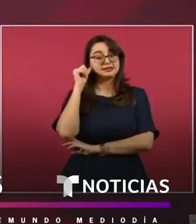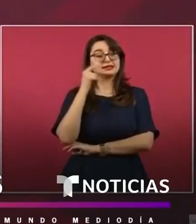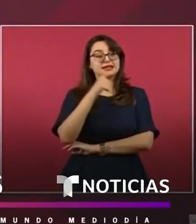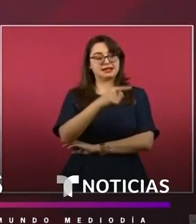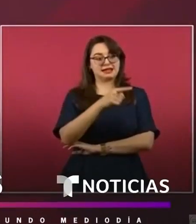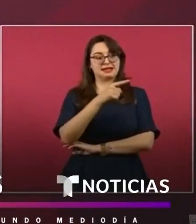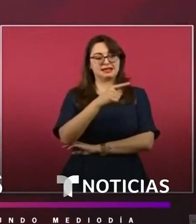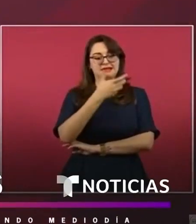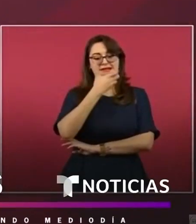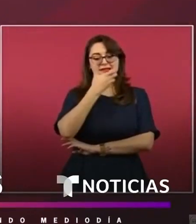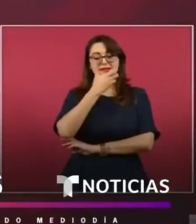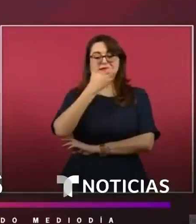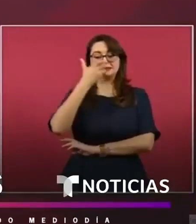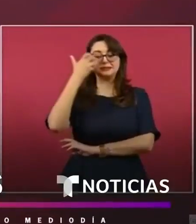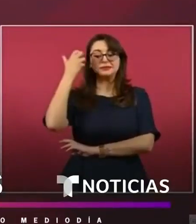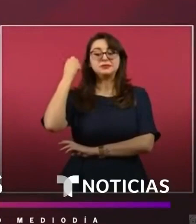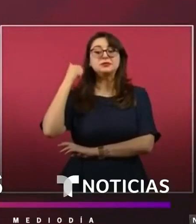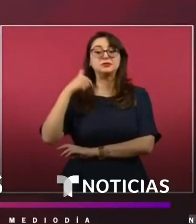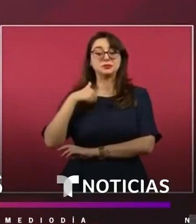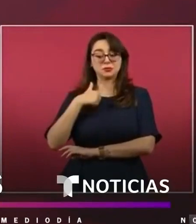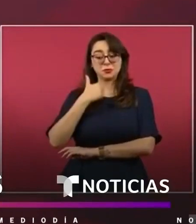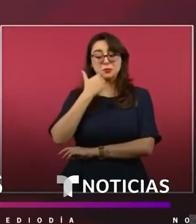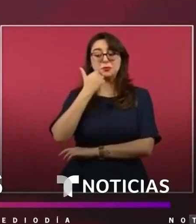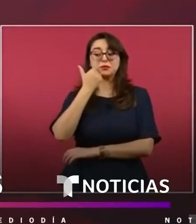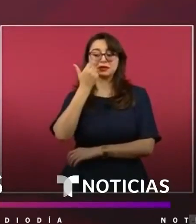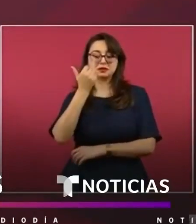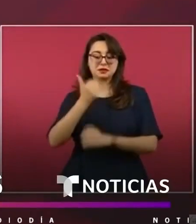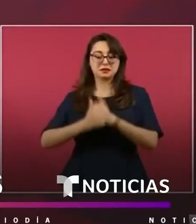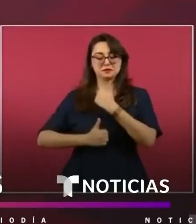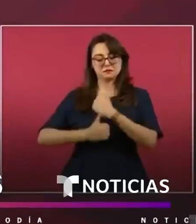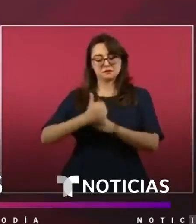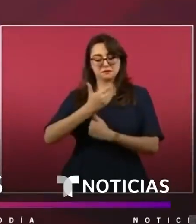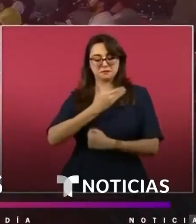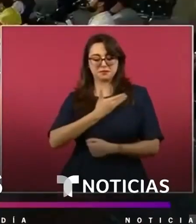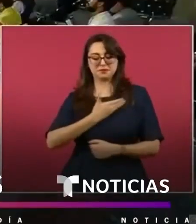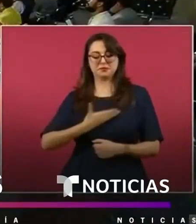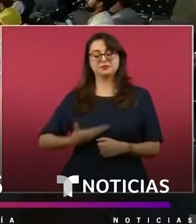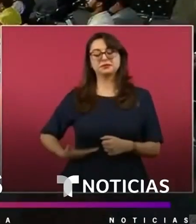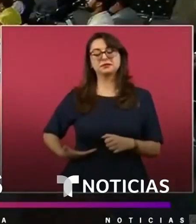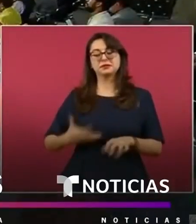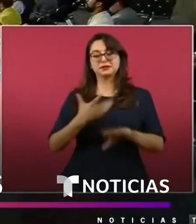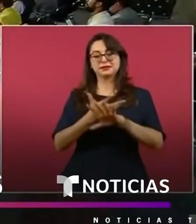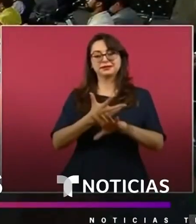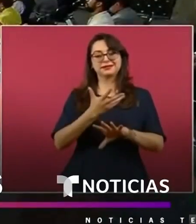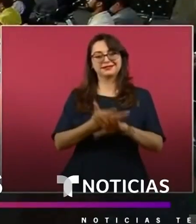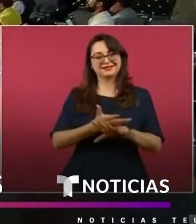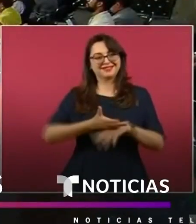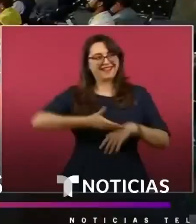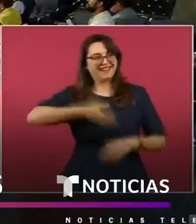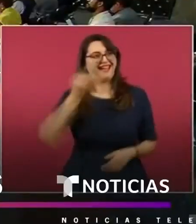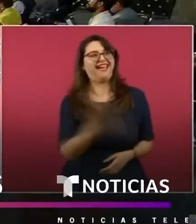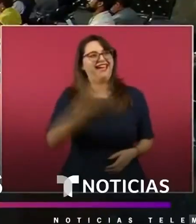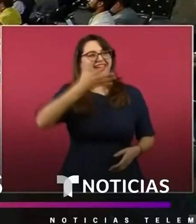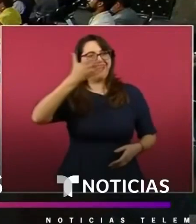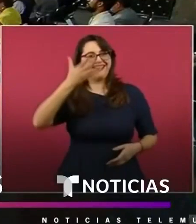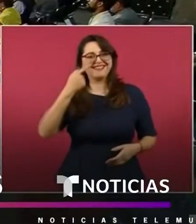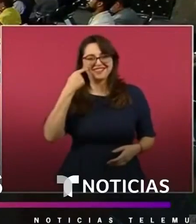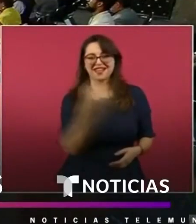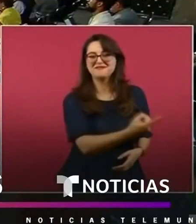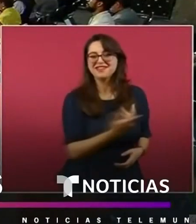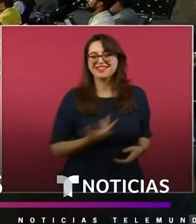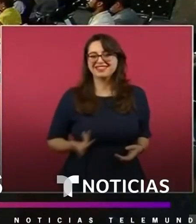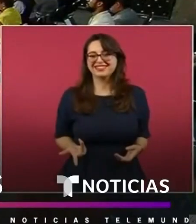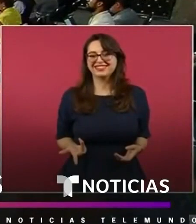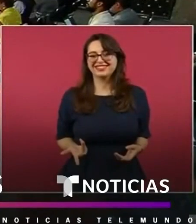AMLO ha dicho en su conferencia mañanera que DeSantis ha promovido políticas antimigratorias y ha afirmado que ojalá los hispanos